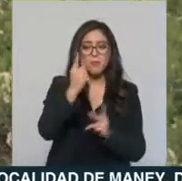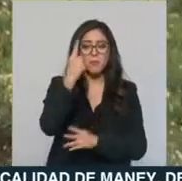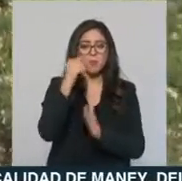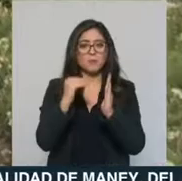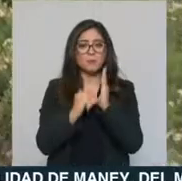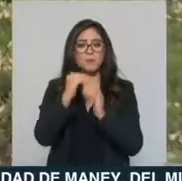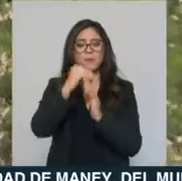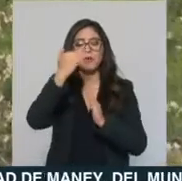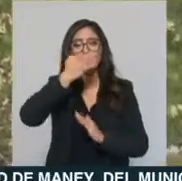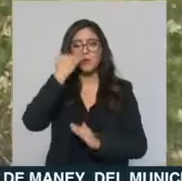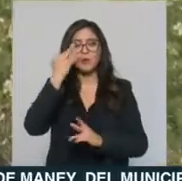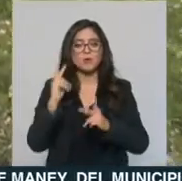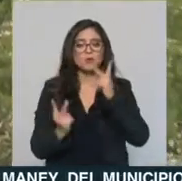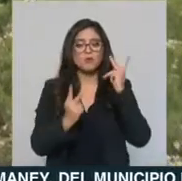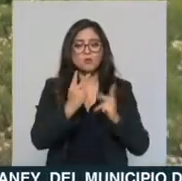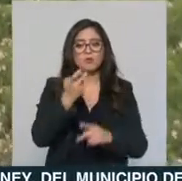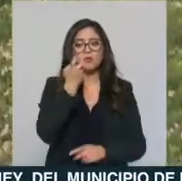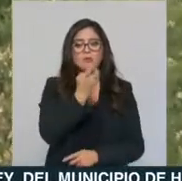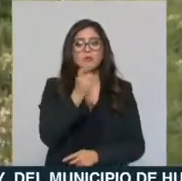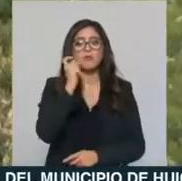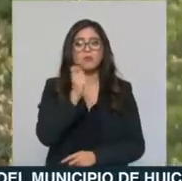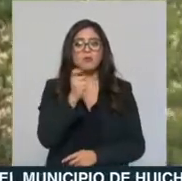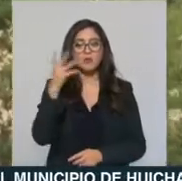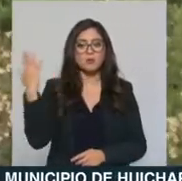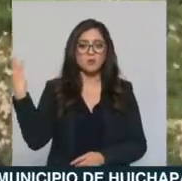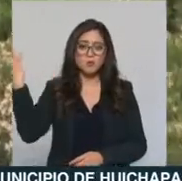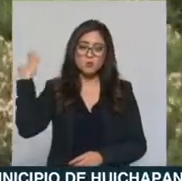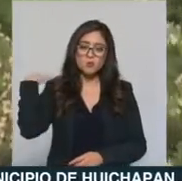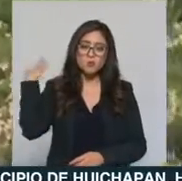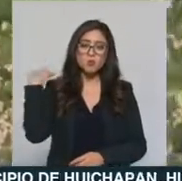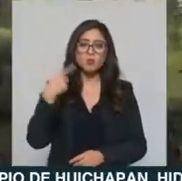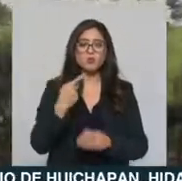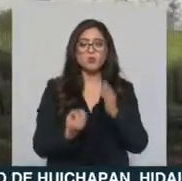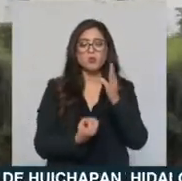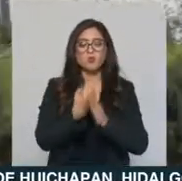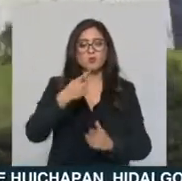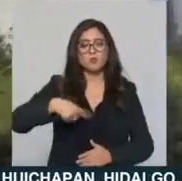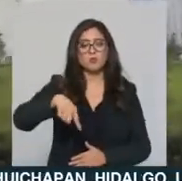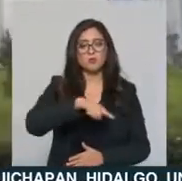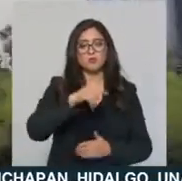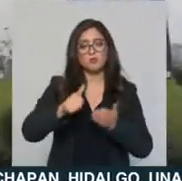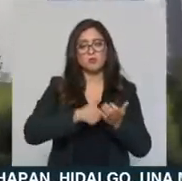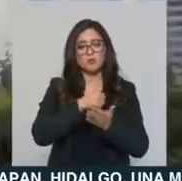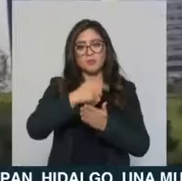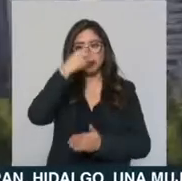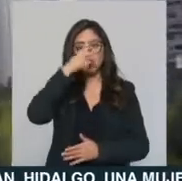de plantas, es hoy por hoy el pulmón más reciente de la capital mexicana.